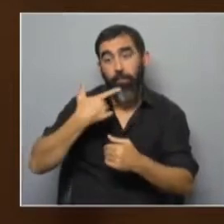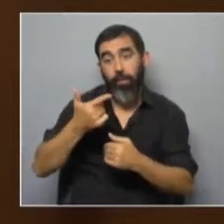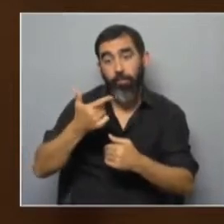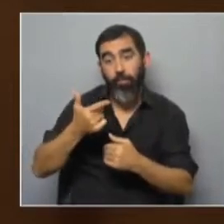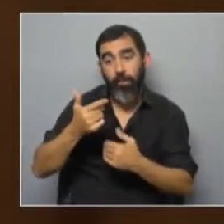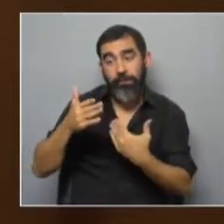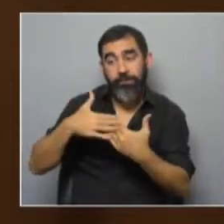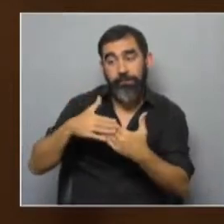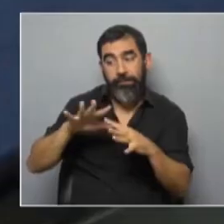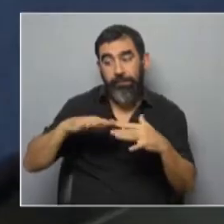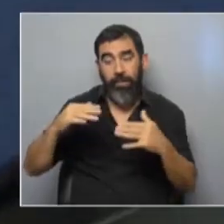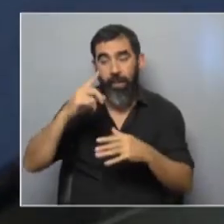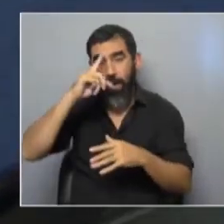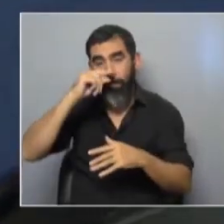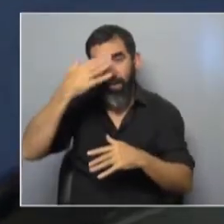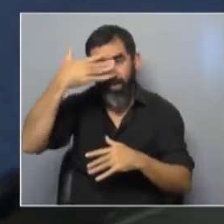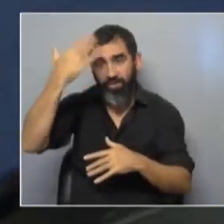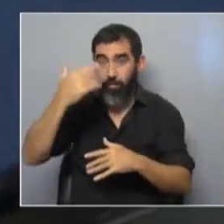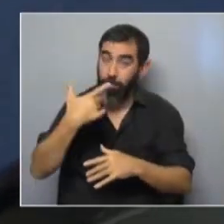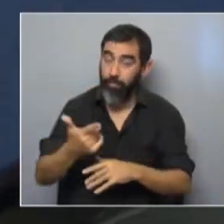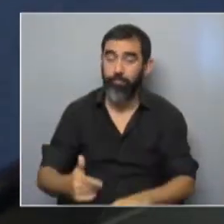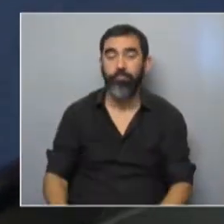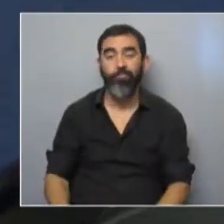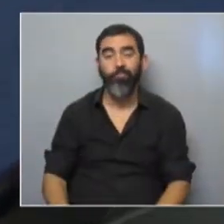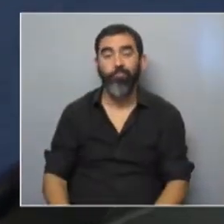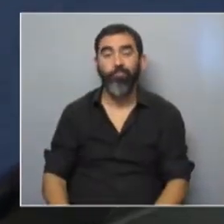estamos cercados por la fiebre amarilla.